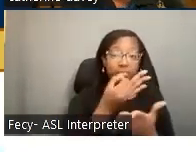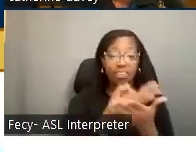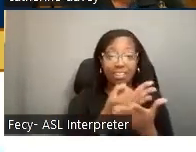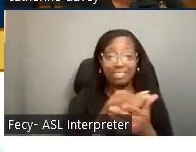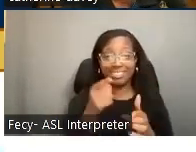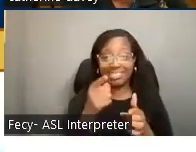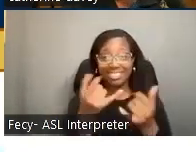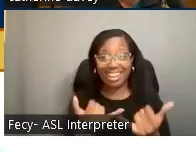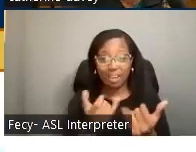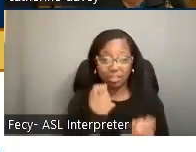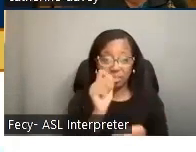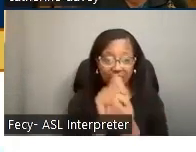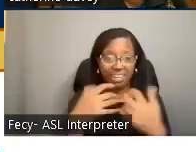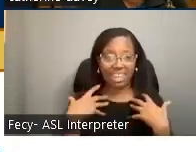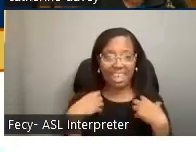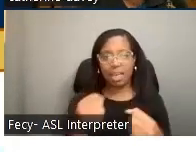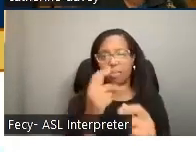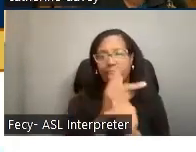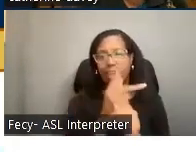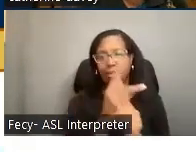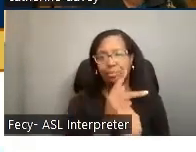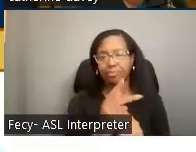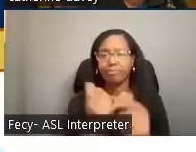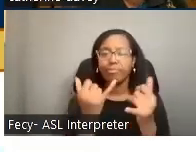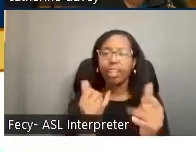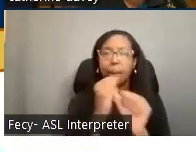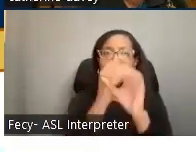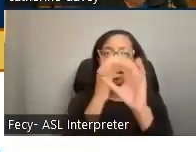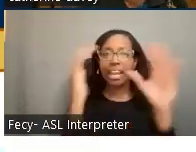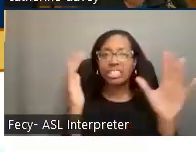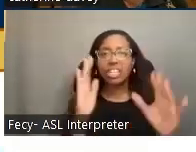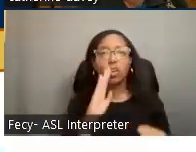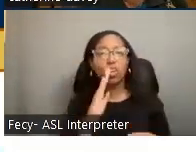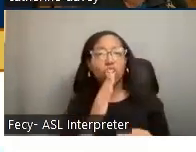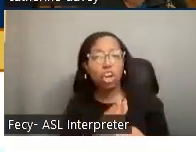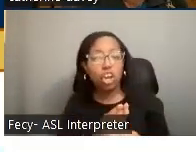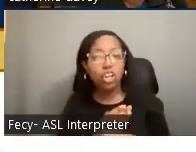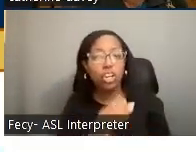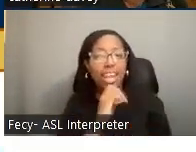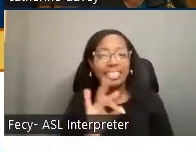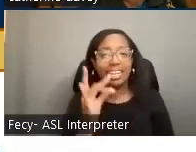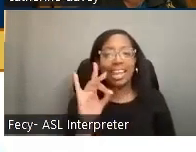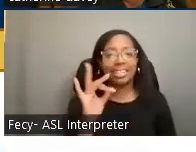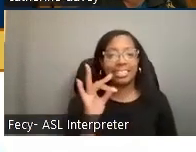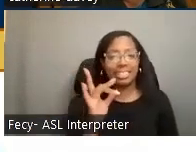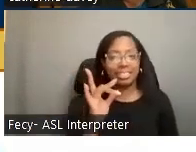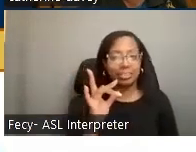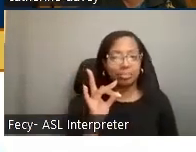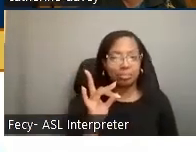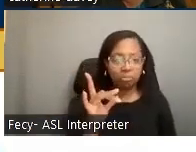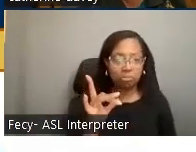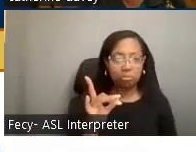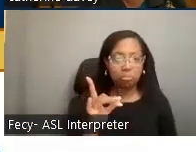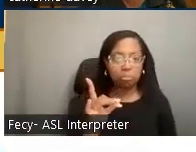es 18, cuidado de salud. and if Quiero your kid que se has had imaginen the medical que experience May my tiene kid has, 18, si tus I'm niños tienen la confident that experiencia they are going to médica, make medical